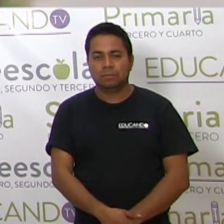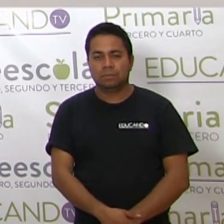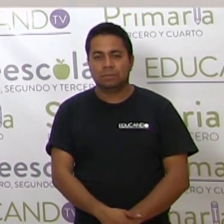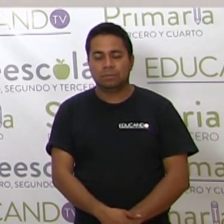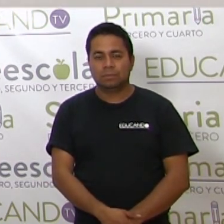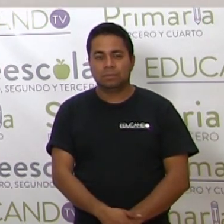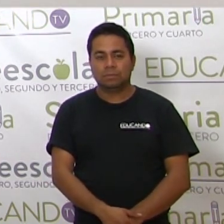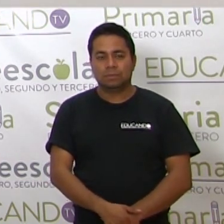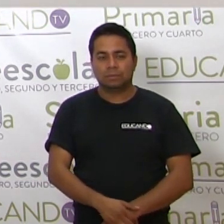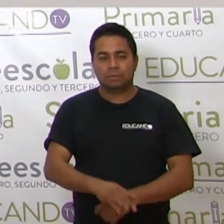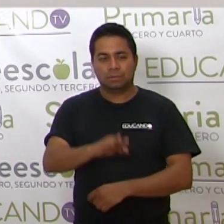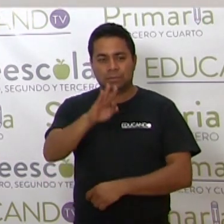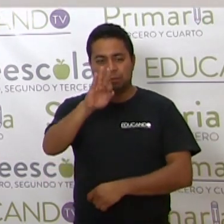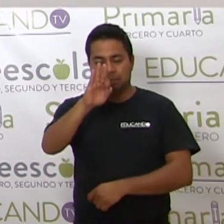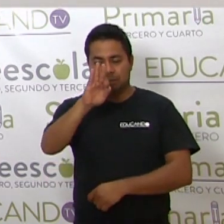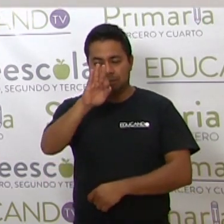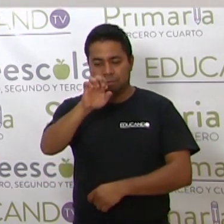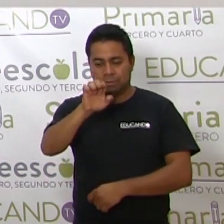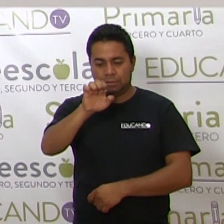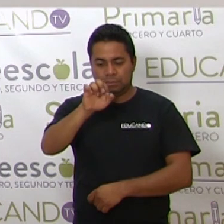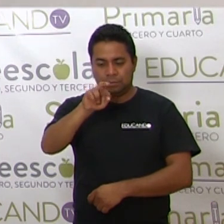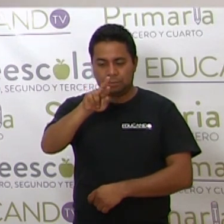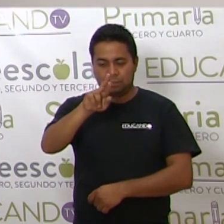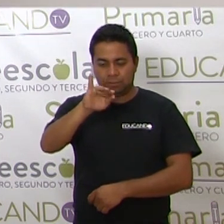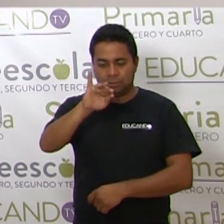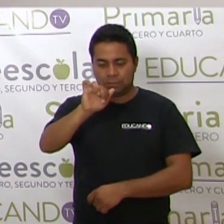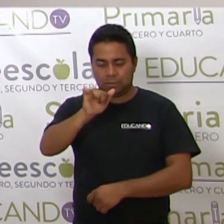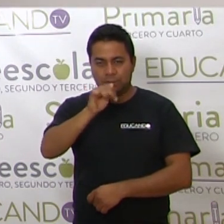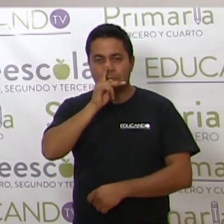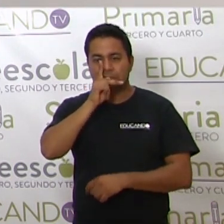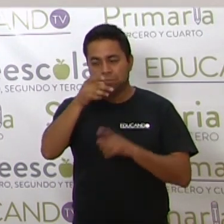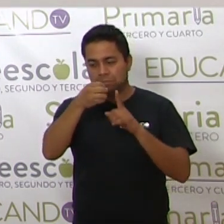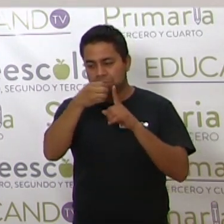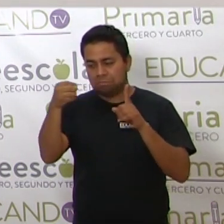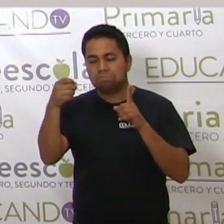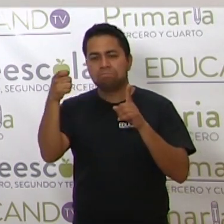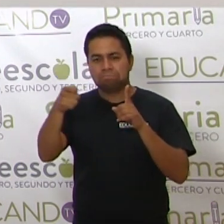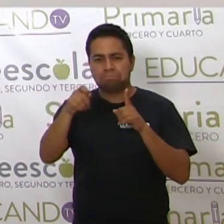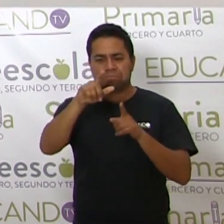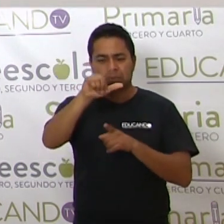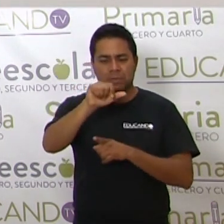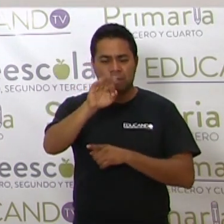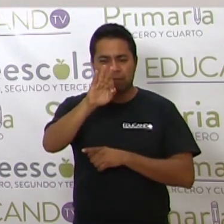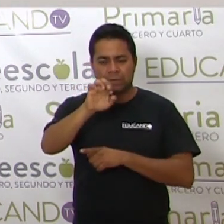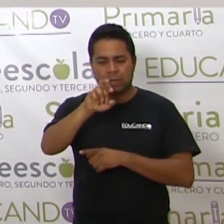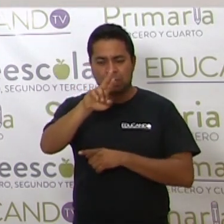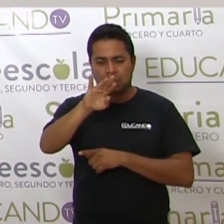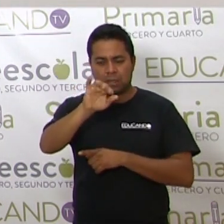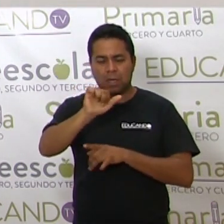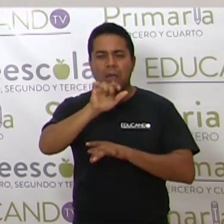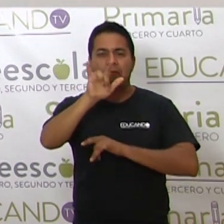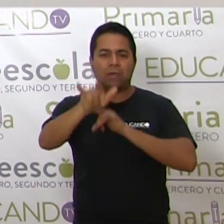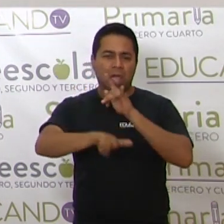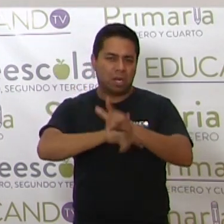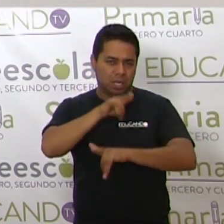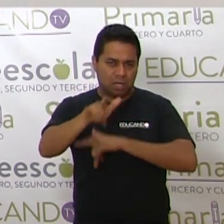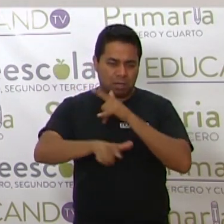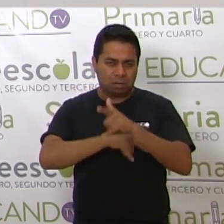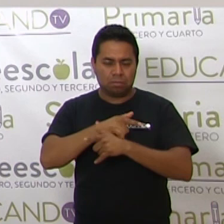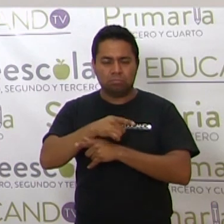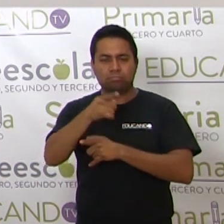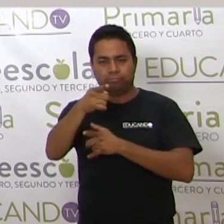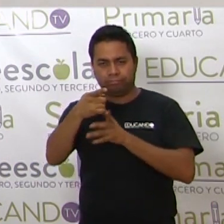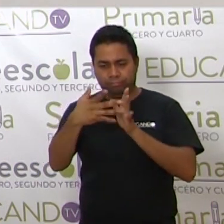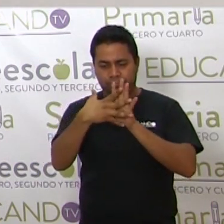la feria que dice aquí la feria repites